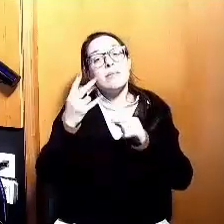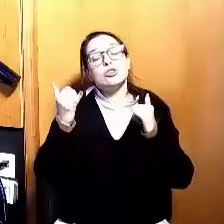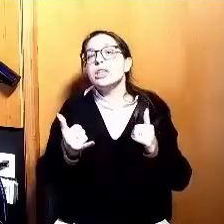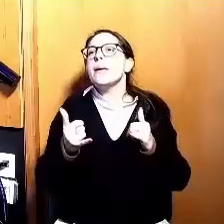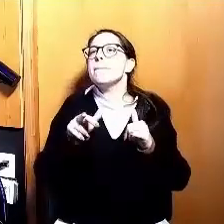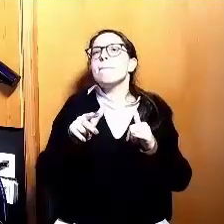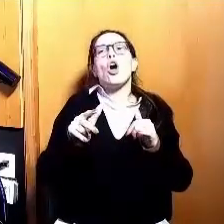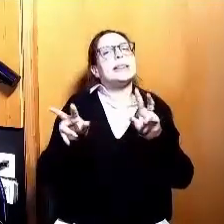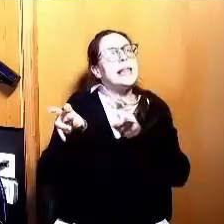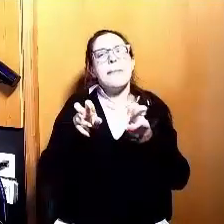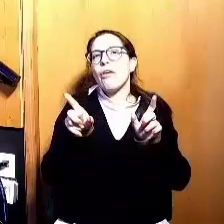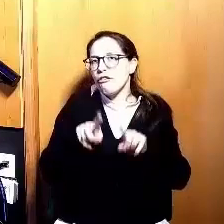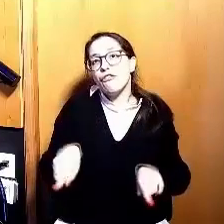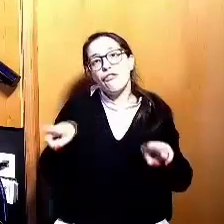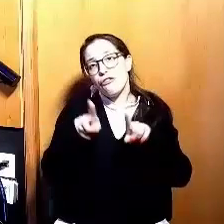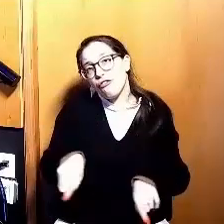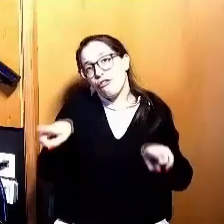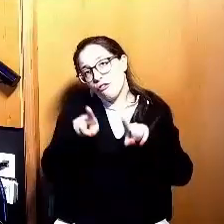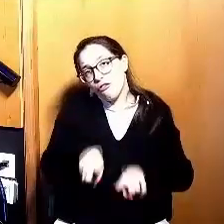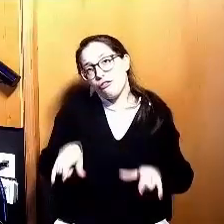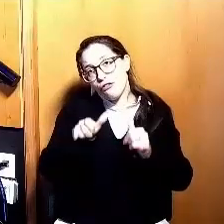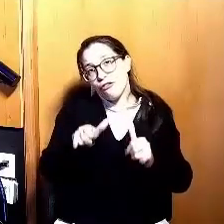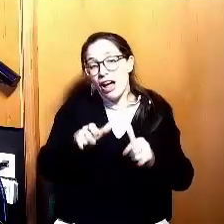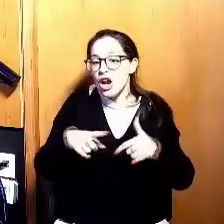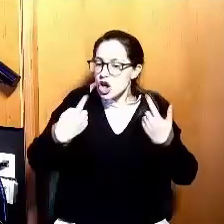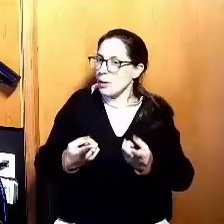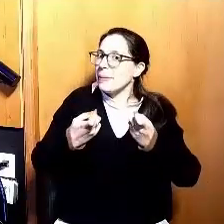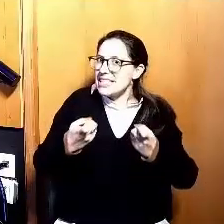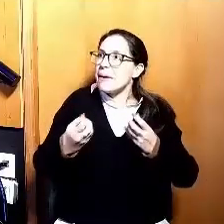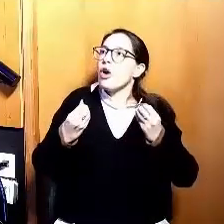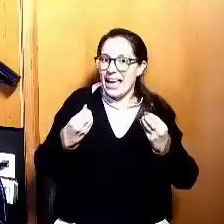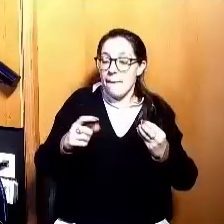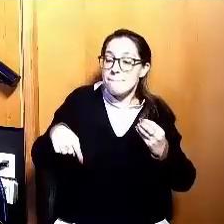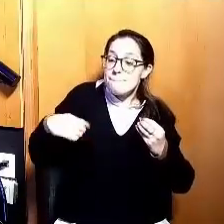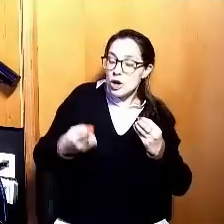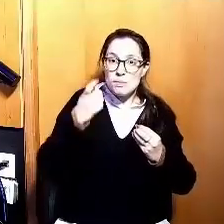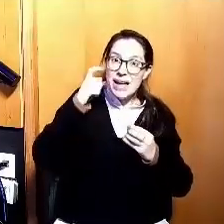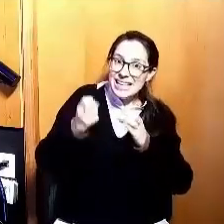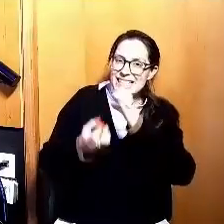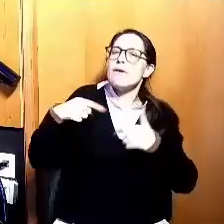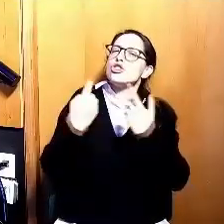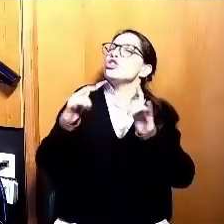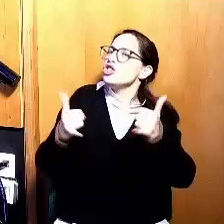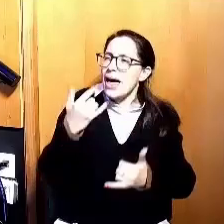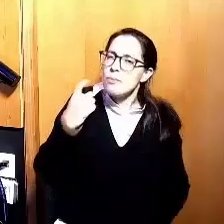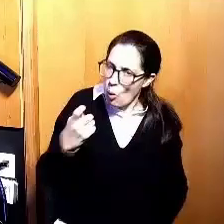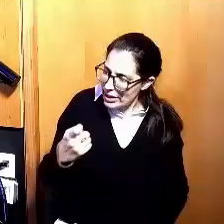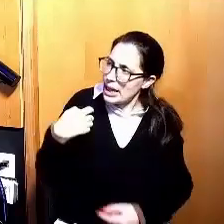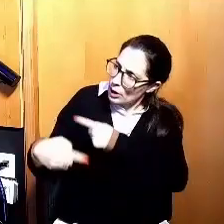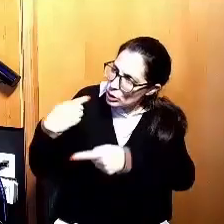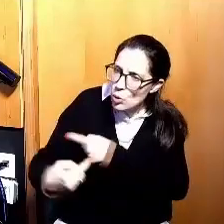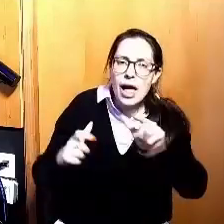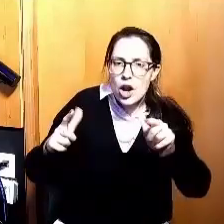estancadas y si no logramos que las siguientes iniciativas tengan continuidad, porque ya aprendimos que cuando no las tenemos se